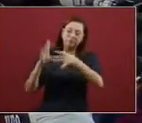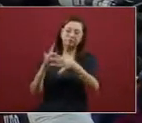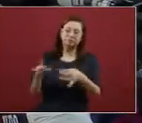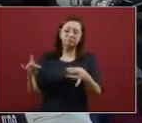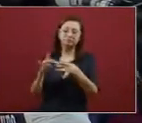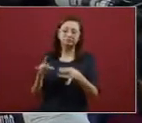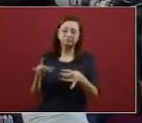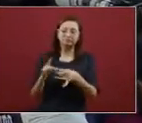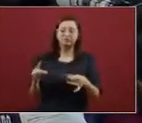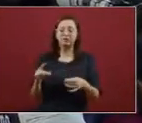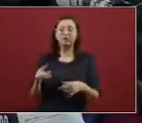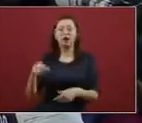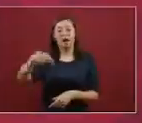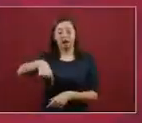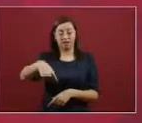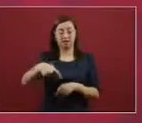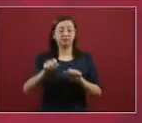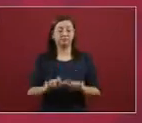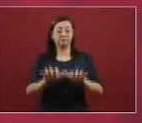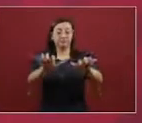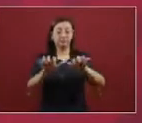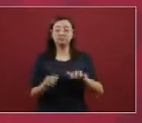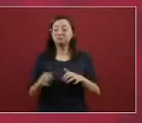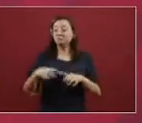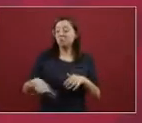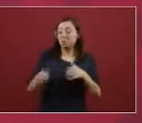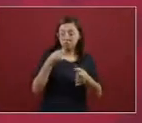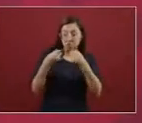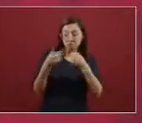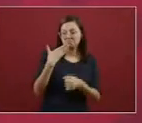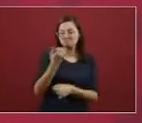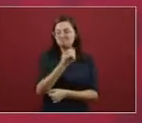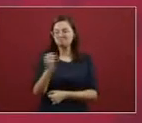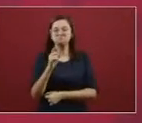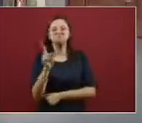los que venían aquí no eran buenos periodistas